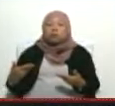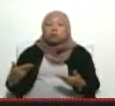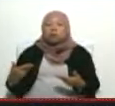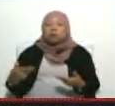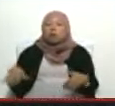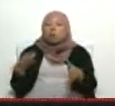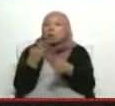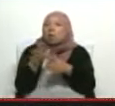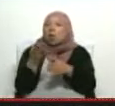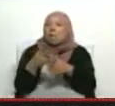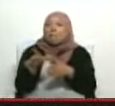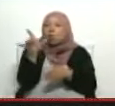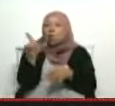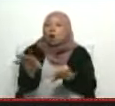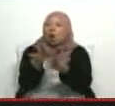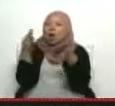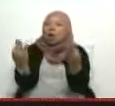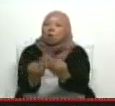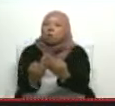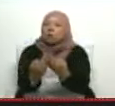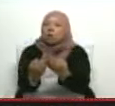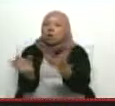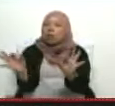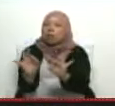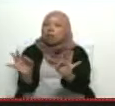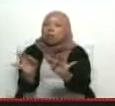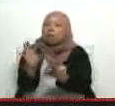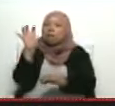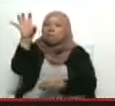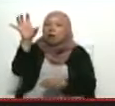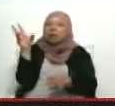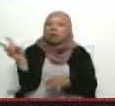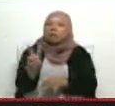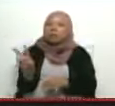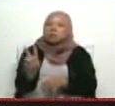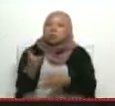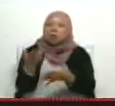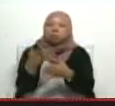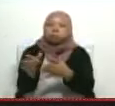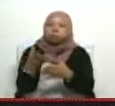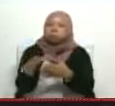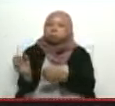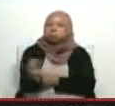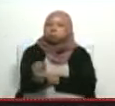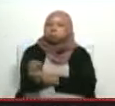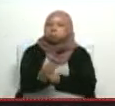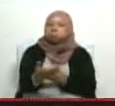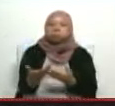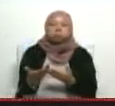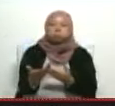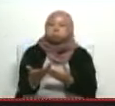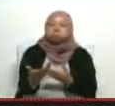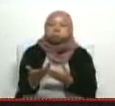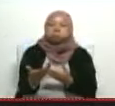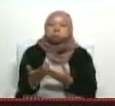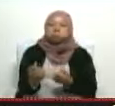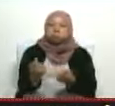no importarle su familia, su patria, a nadie? Porque ellos lo dicen